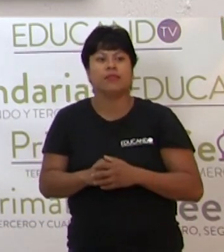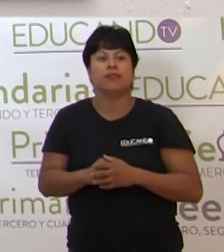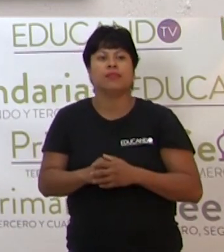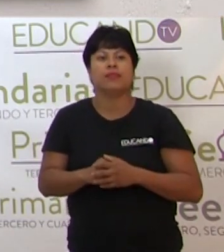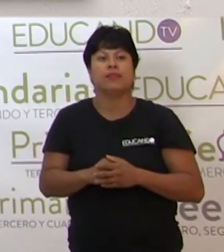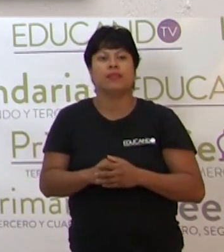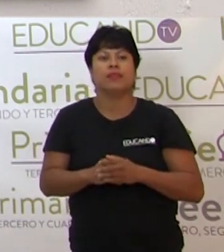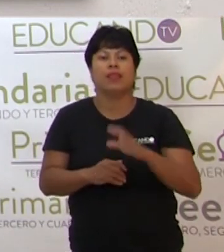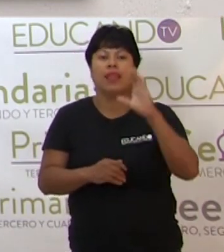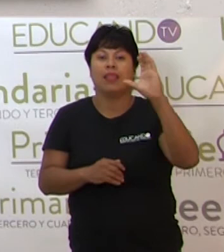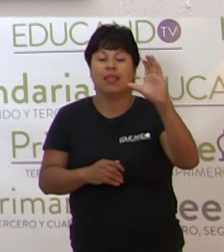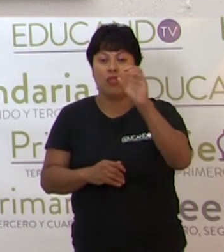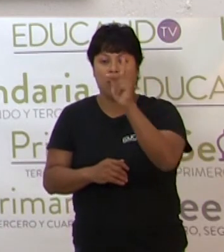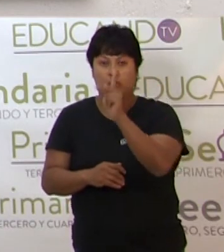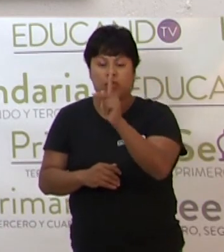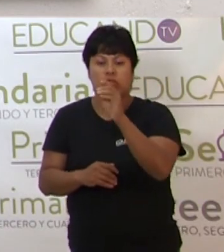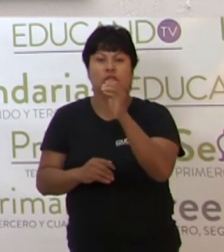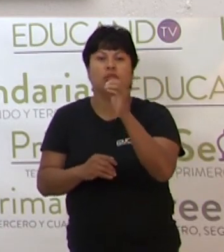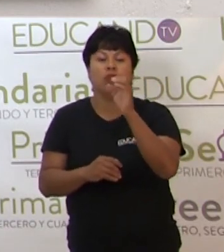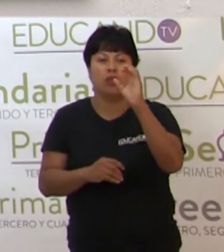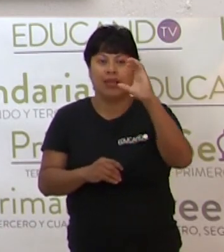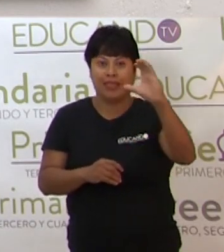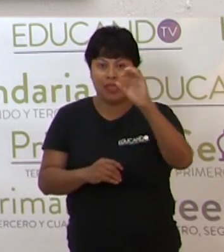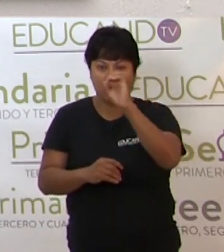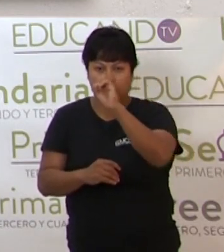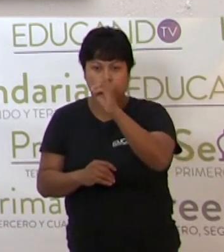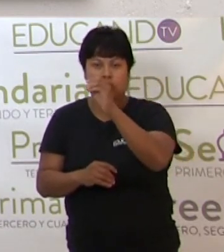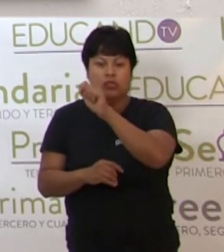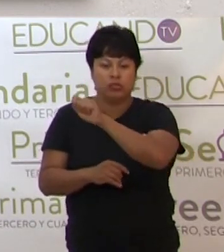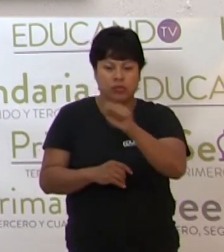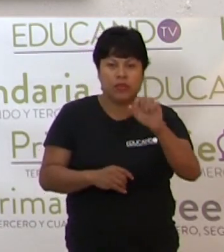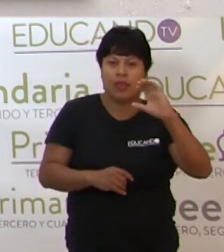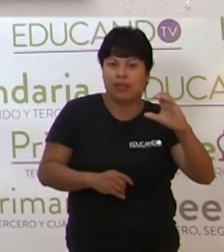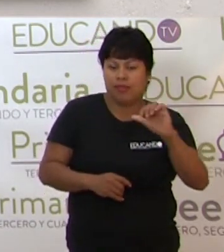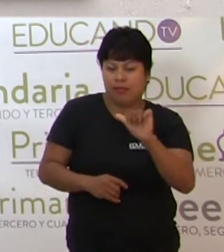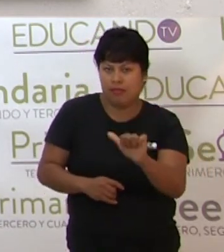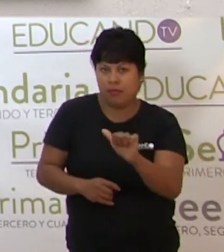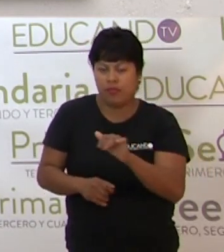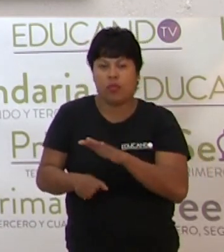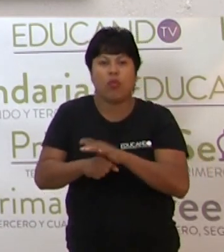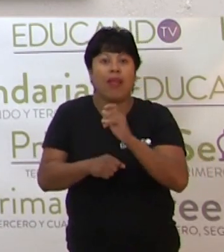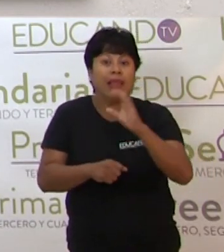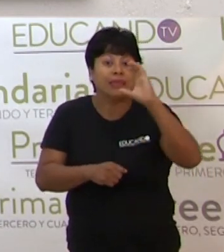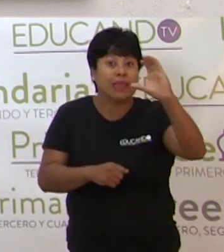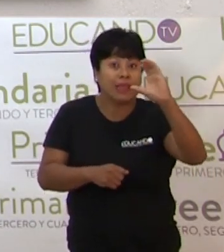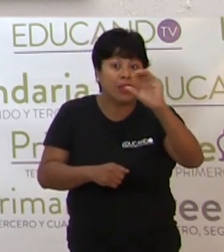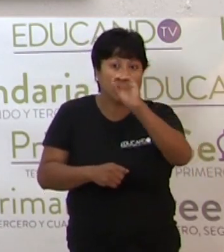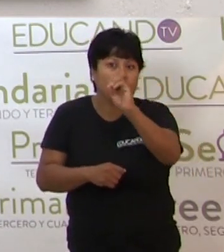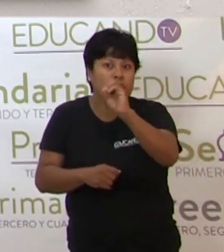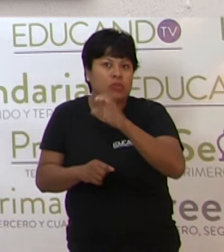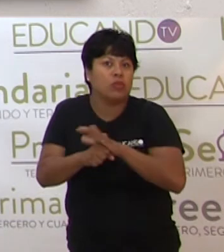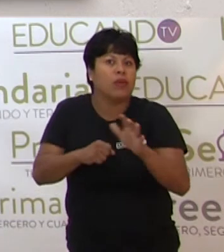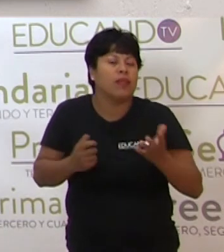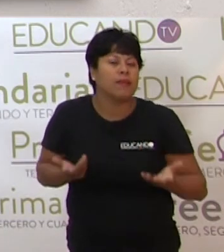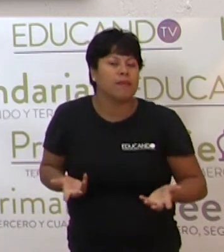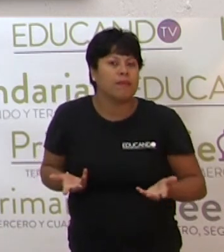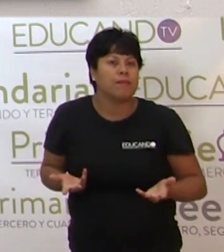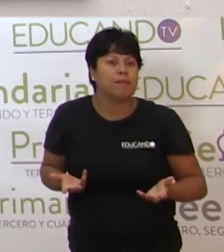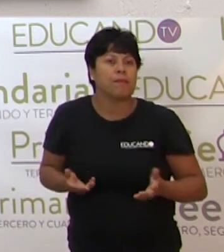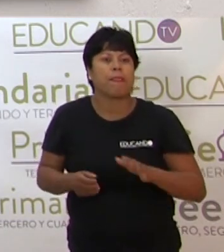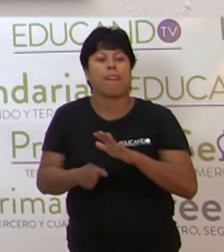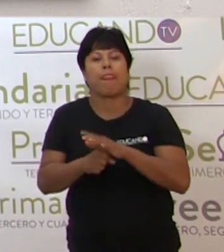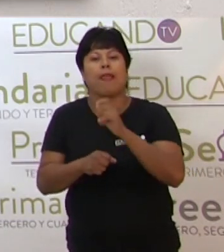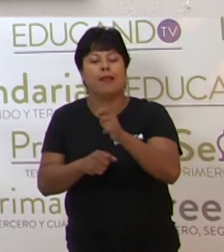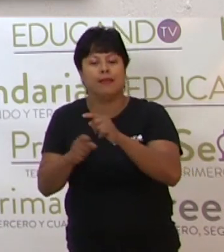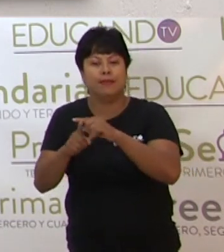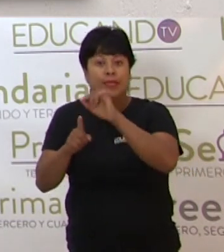Tangente, cateto opuesto sobre cateto adyacente. ¿Sí? ¿Cuál es el cateto opuesto? El cateto